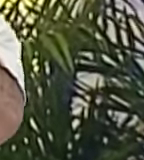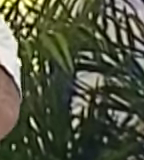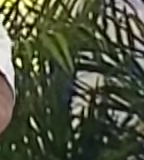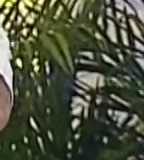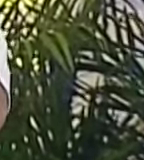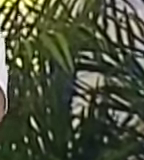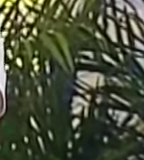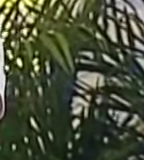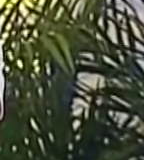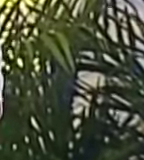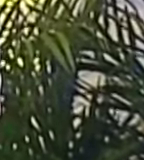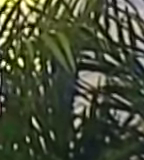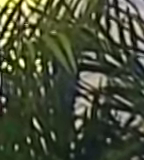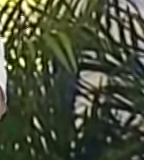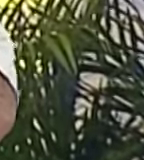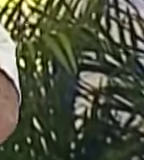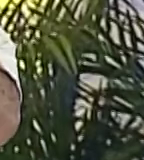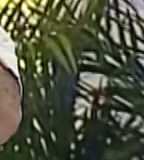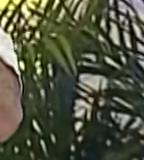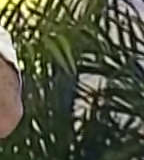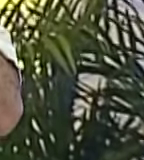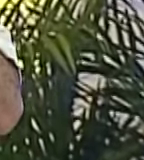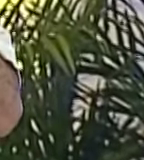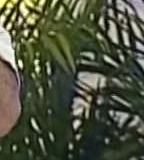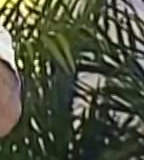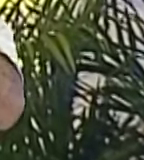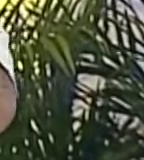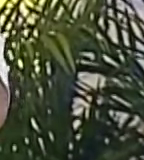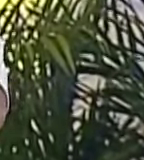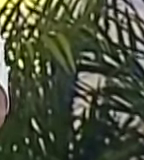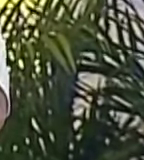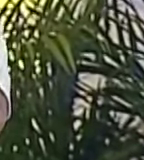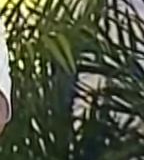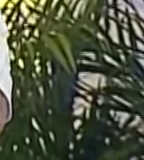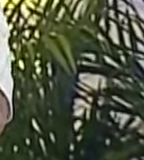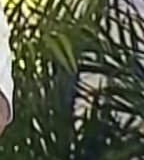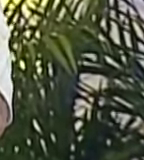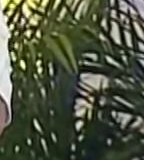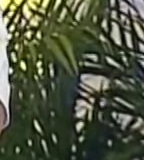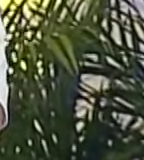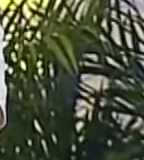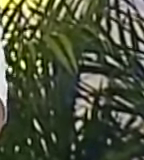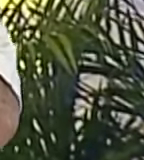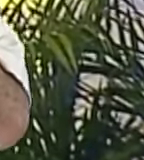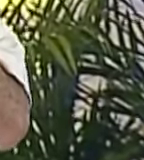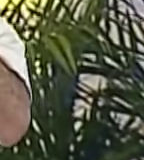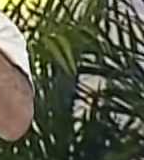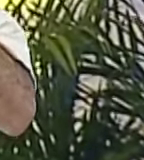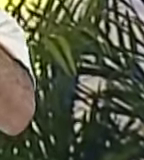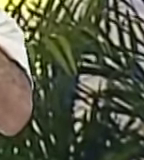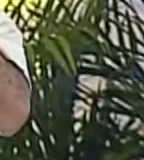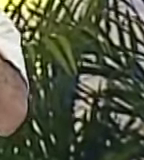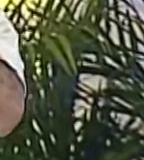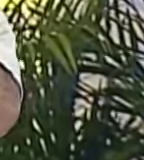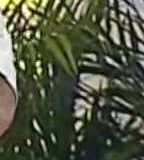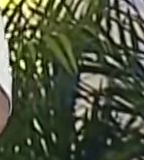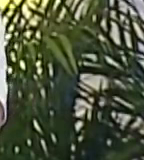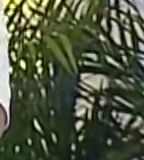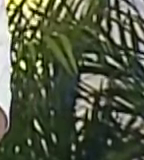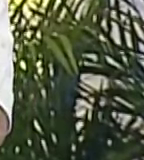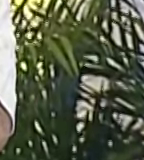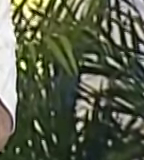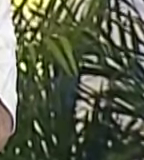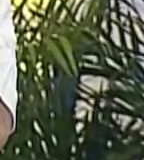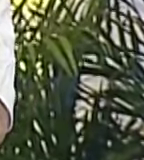objetivo que nos ha parecido, y quiero comunicarlo a todos los zulianos,